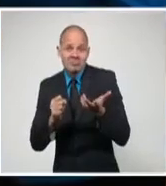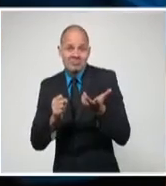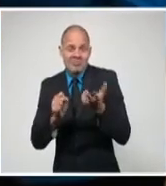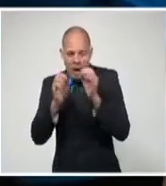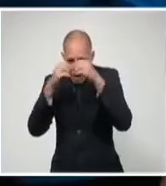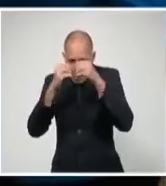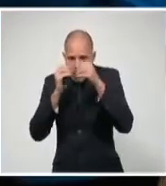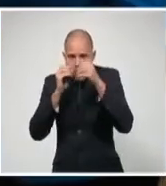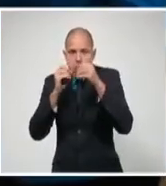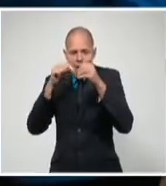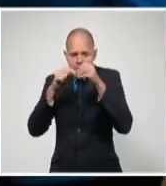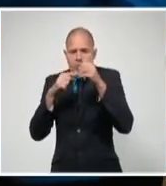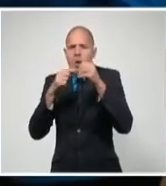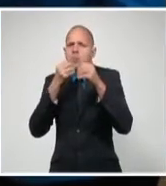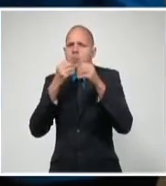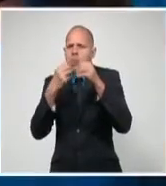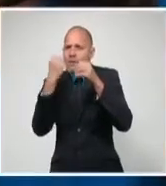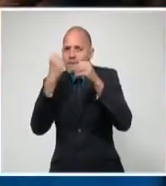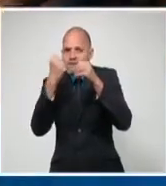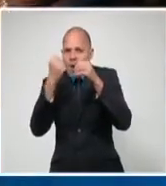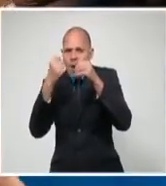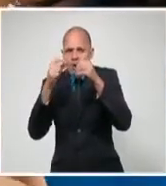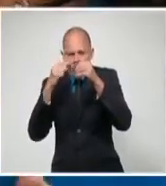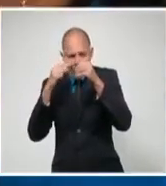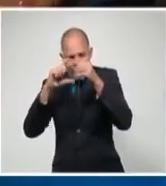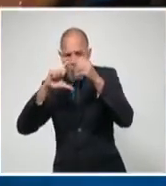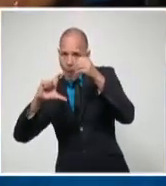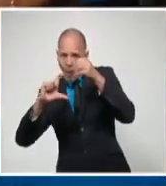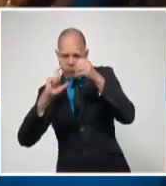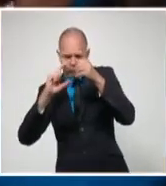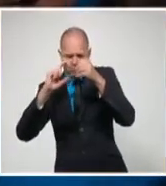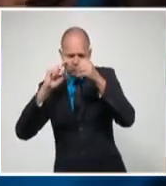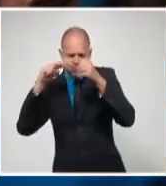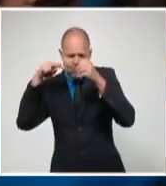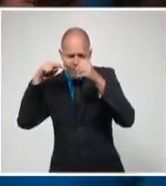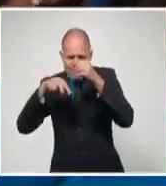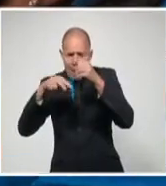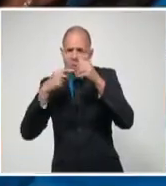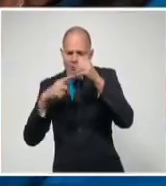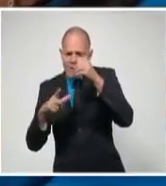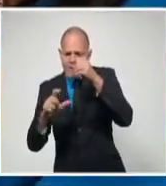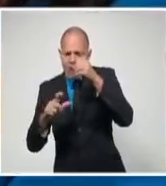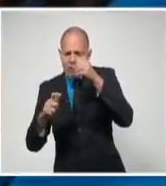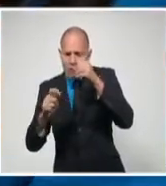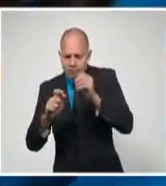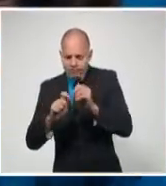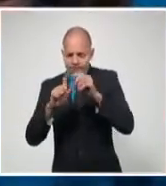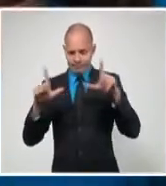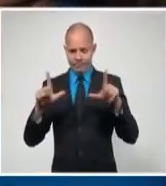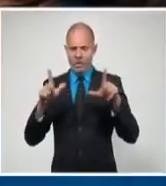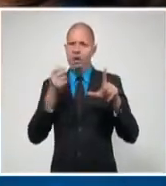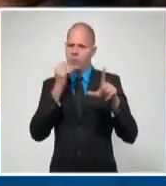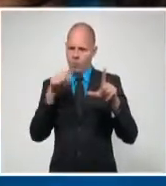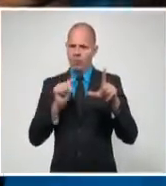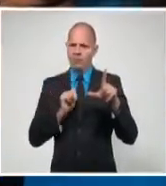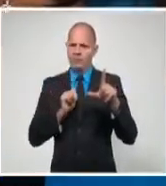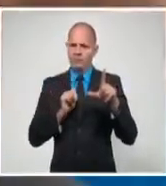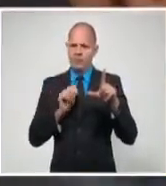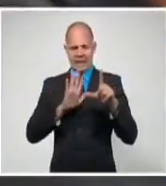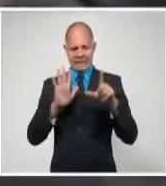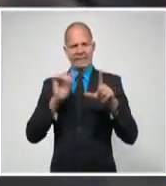pacientes cubanos infectados con este microorganismo. Bueno, Bryan, ¿y qué resultados se pudieron obtener del análisis de todas estas imágenes?